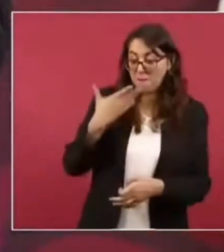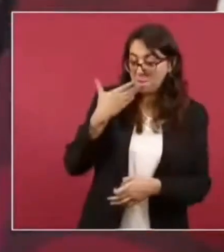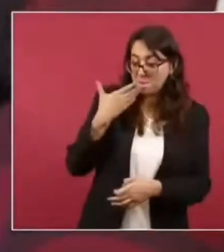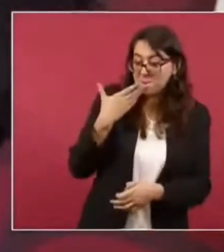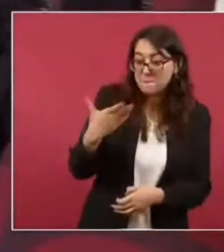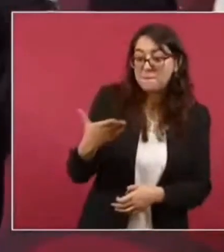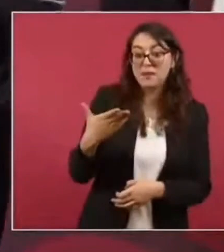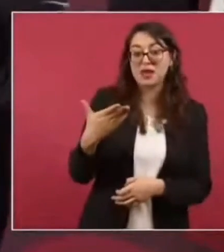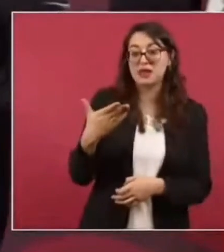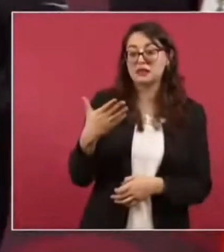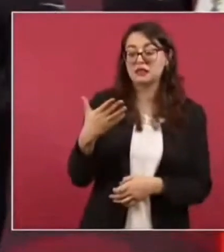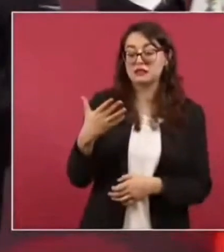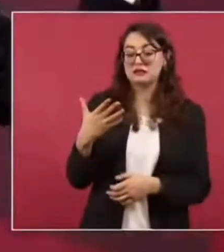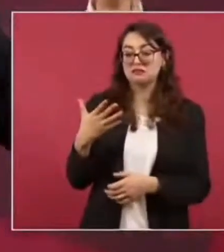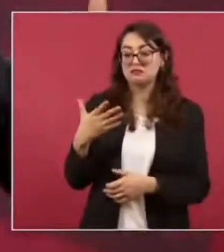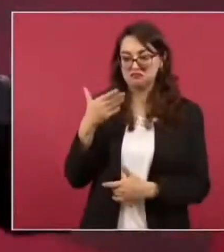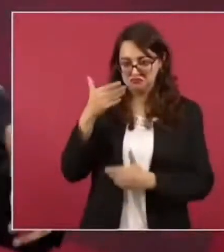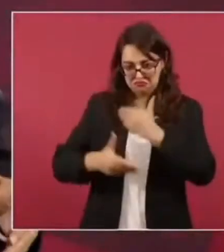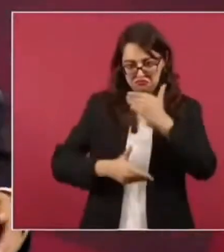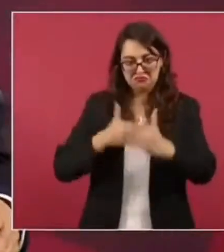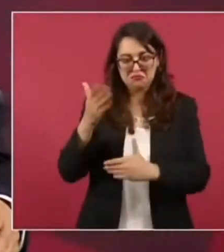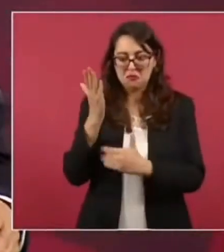en más del 90%